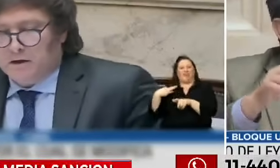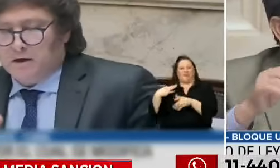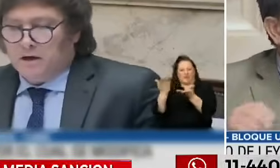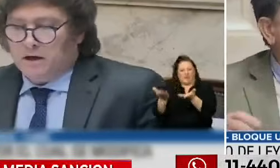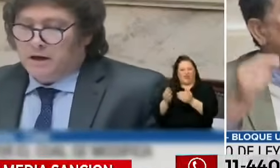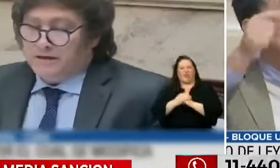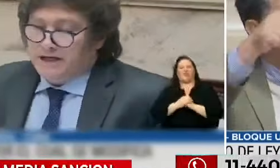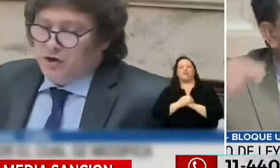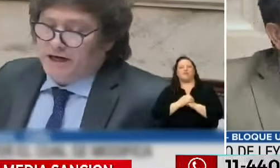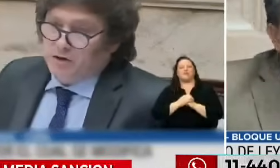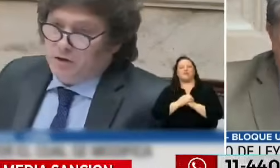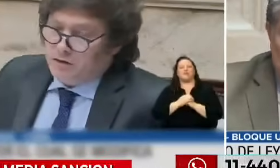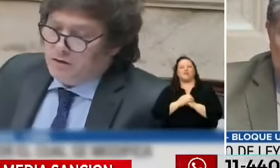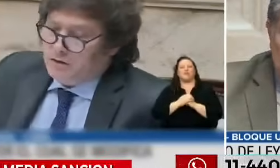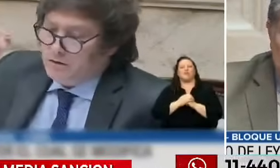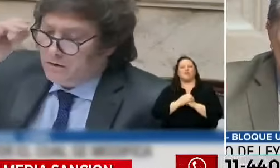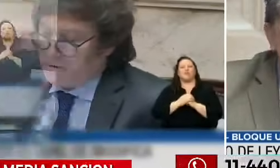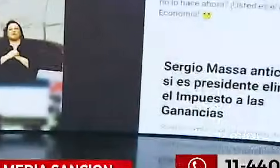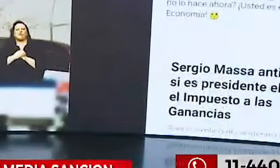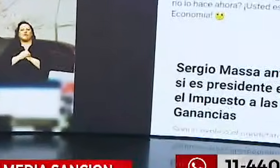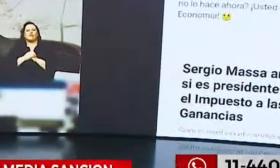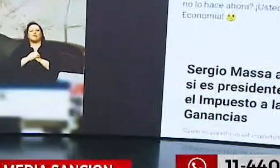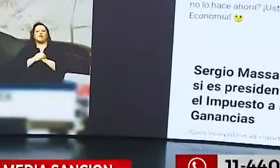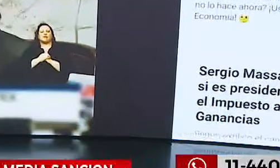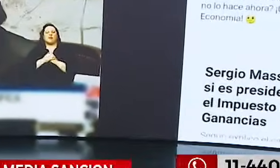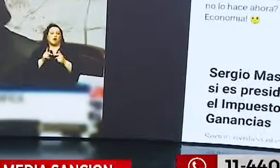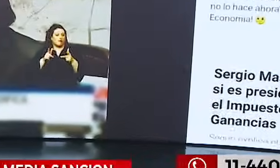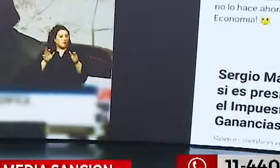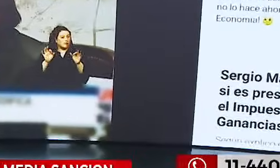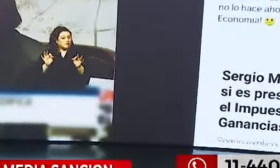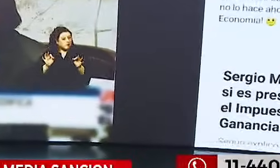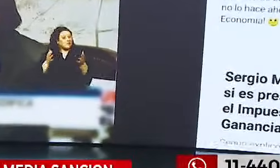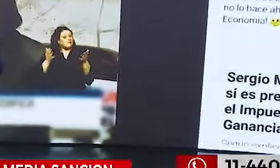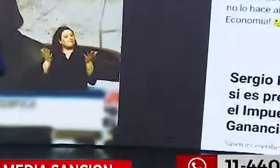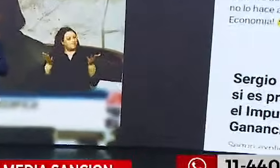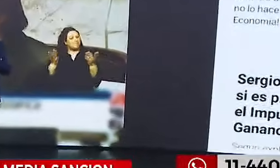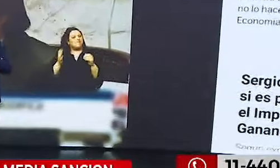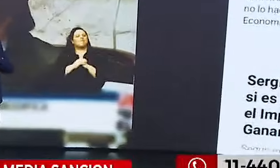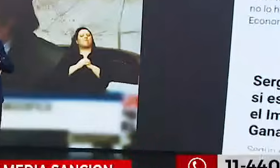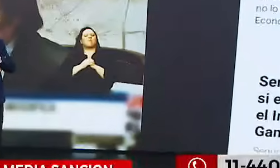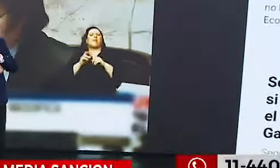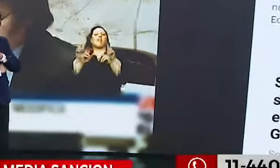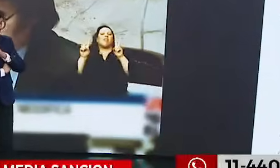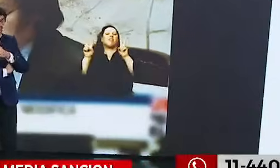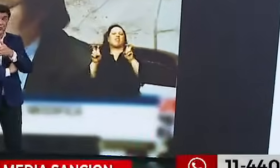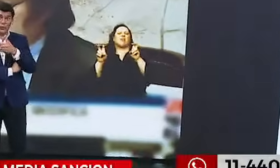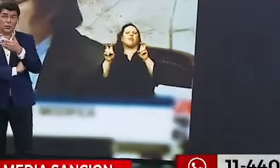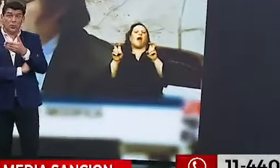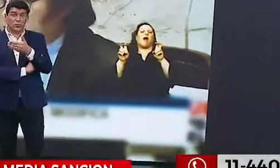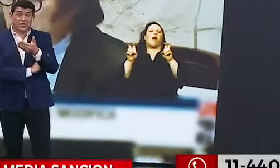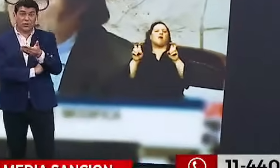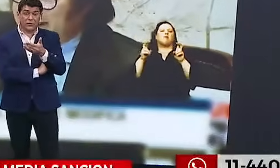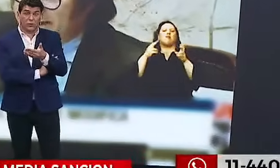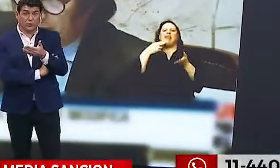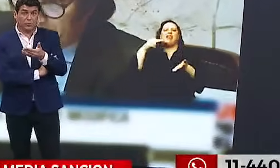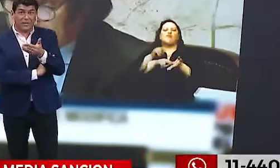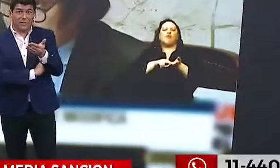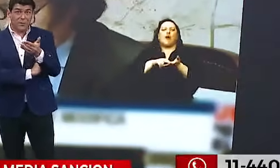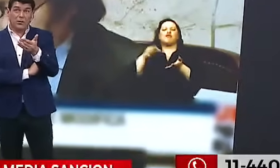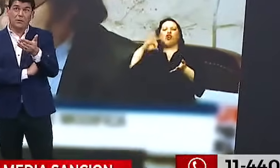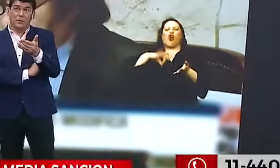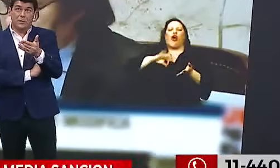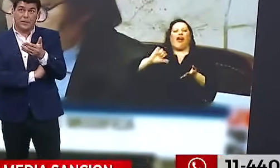hubo momentos de altísima tensión en la Cámara Baja cuando hablaba Iglesias, por ejemplo, que es uno de los voceros de Juntos